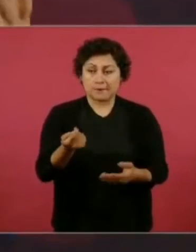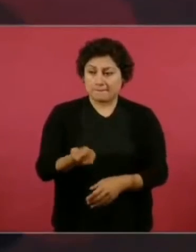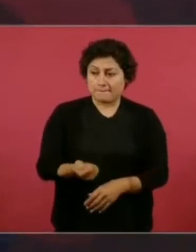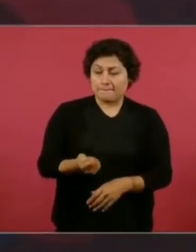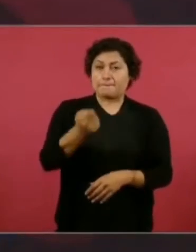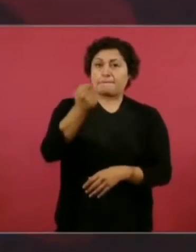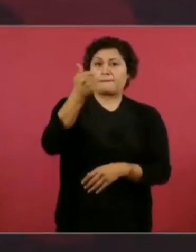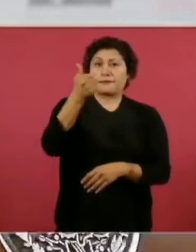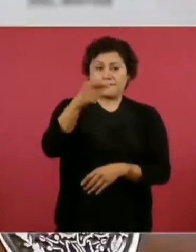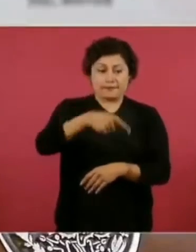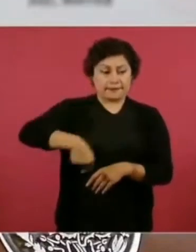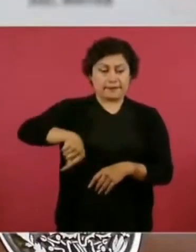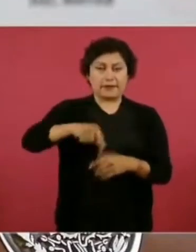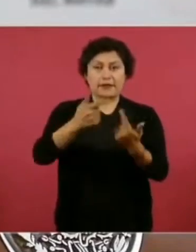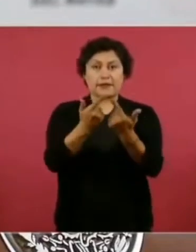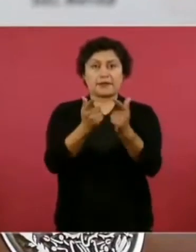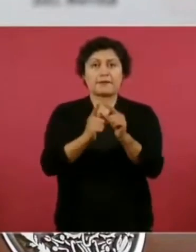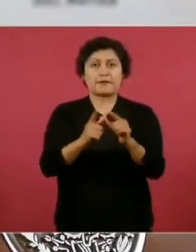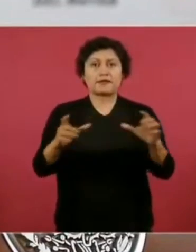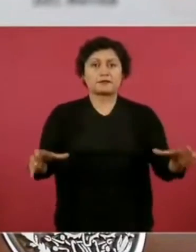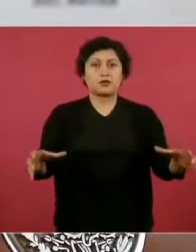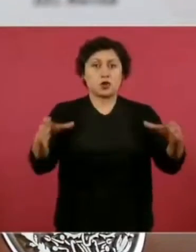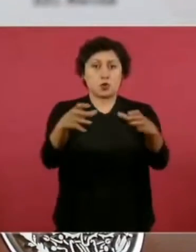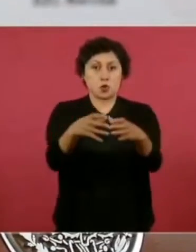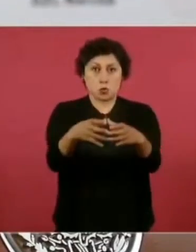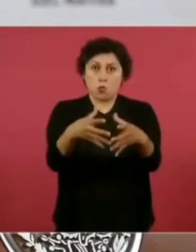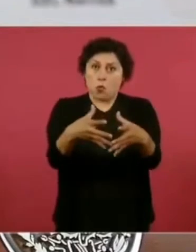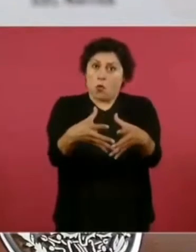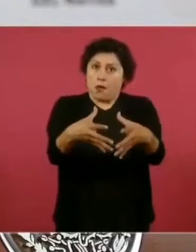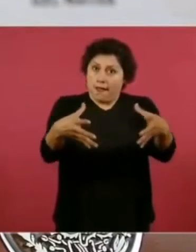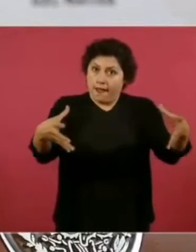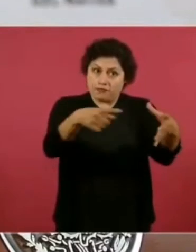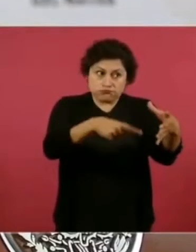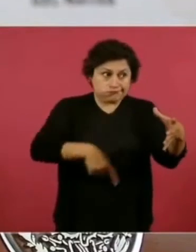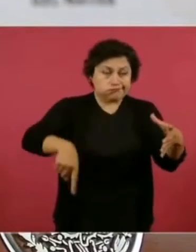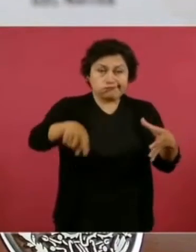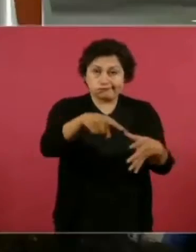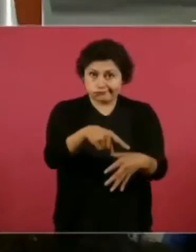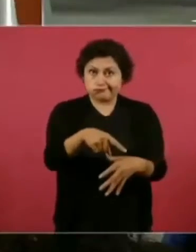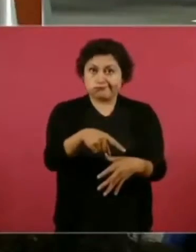de esas dimensiones,